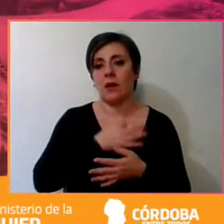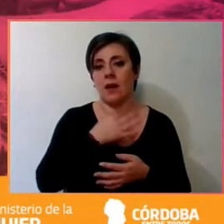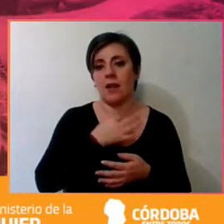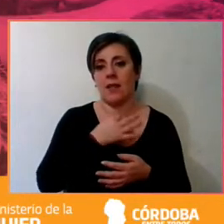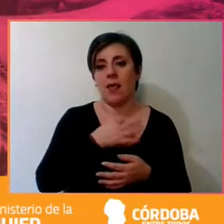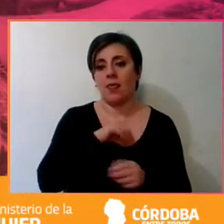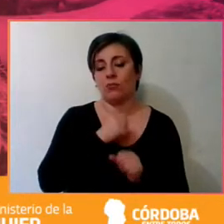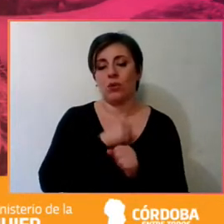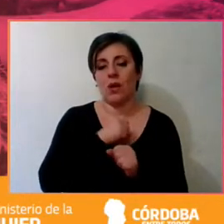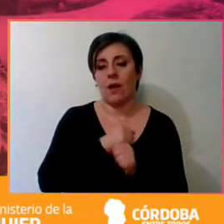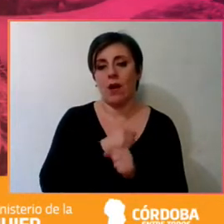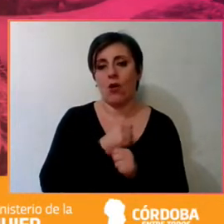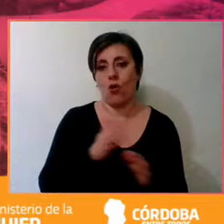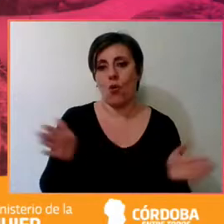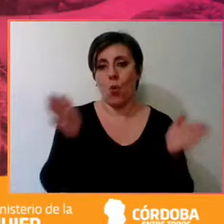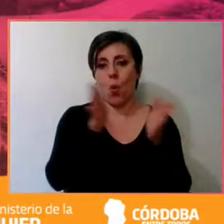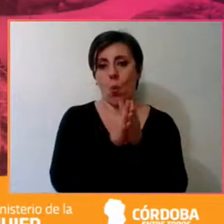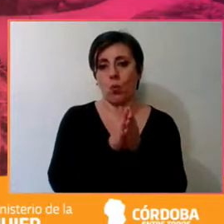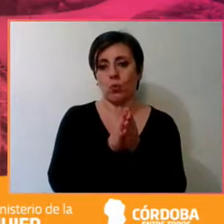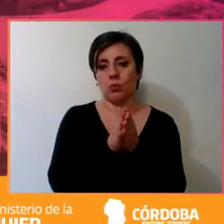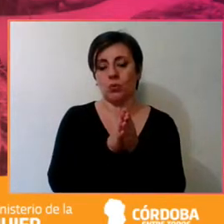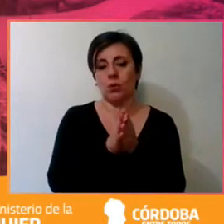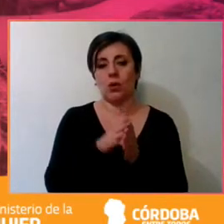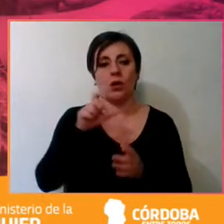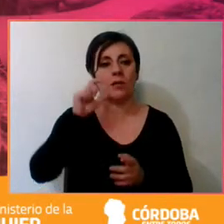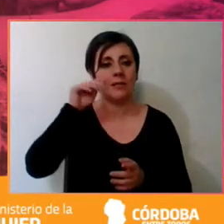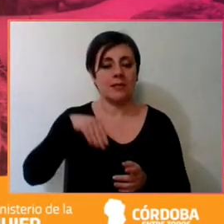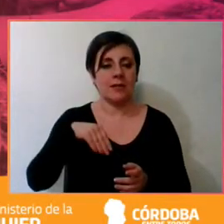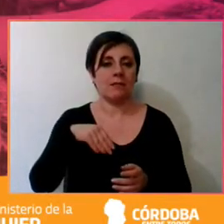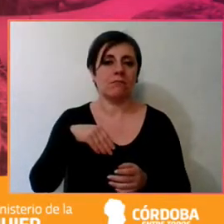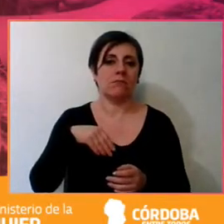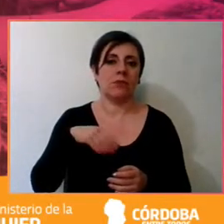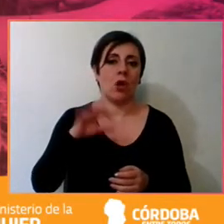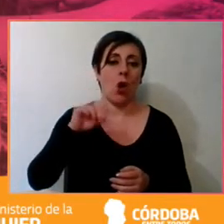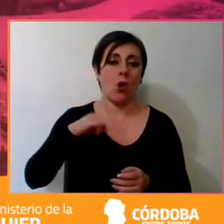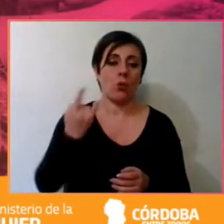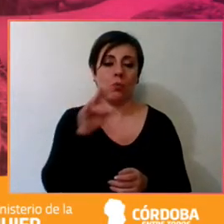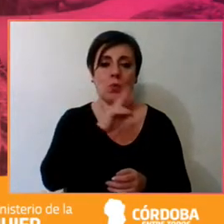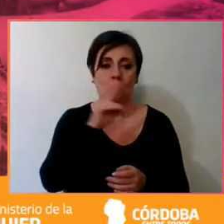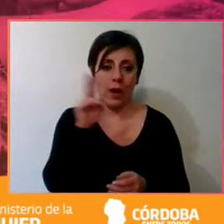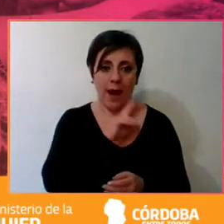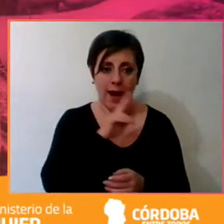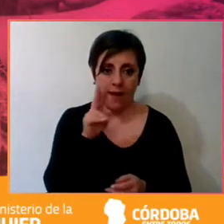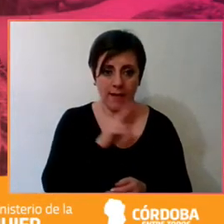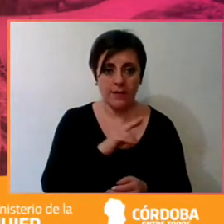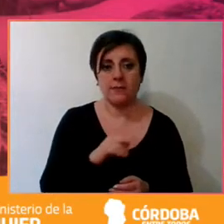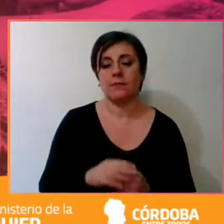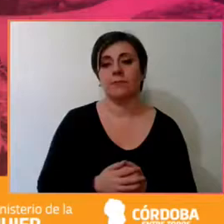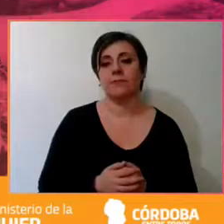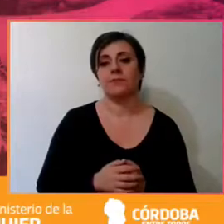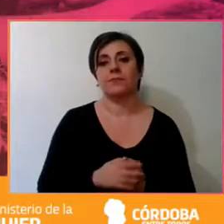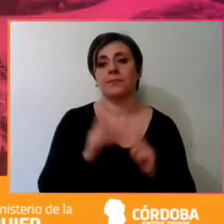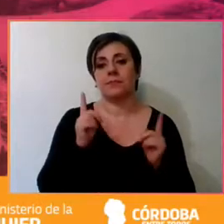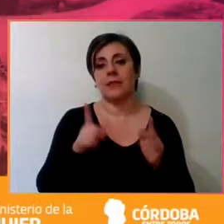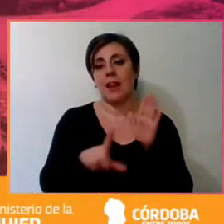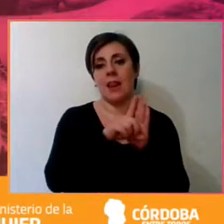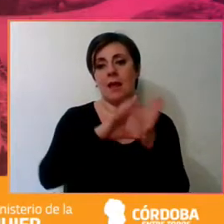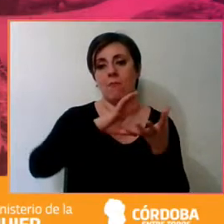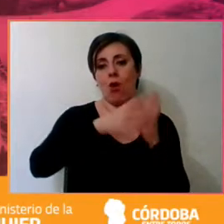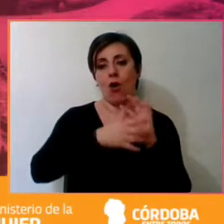trabajo conjunto que hemos hecho con Sidme Segbi y ONU Mujeres, como fue, ¿no es cierto?, justamente la ley modelo